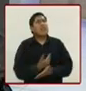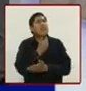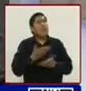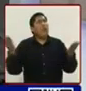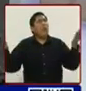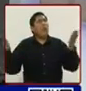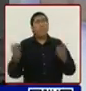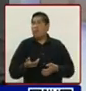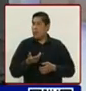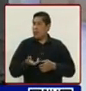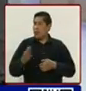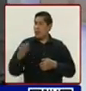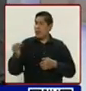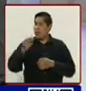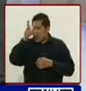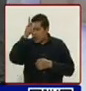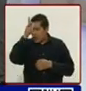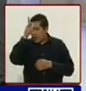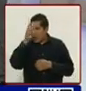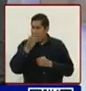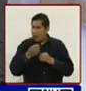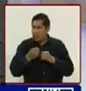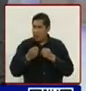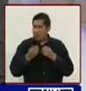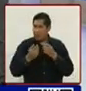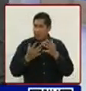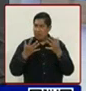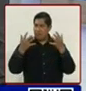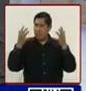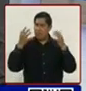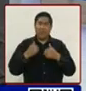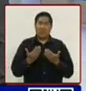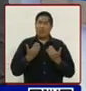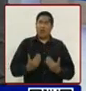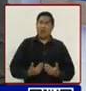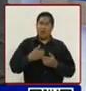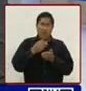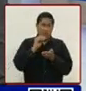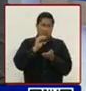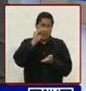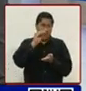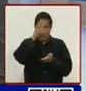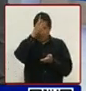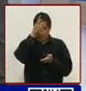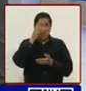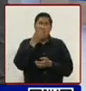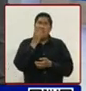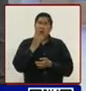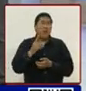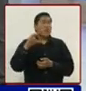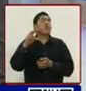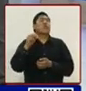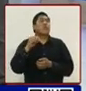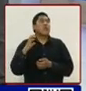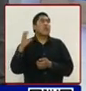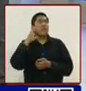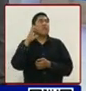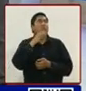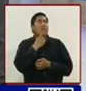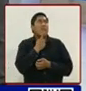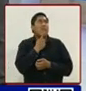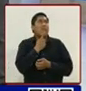hecho, hasta el estándar de los gallitos ha subido. ¿Ha subido por qué? ¿Cómo tiene que ser ahora un gallito, una gallina, dorados? No, ahora los buscan